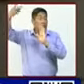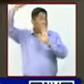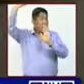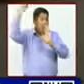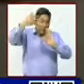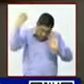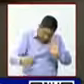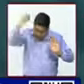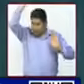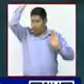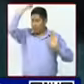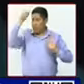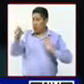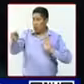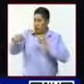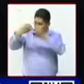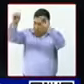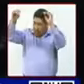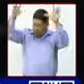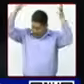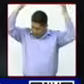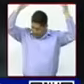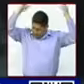las tres. Sentido.